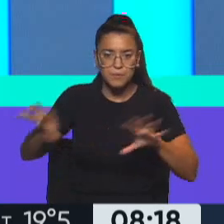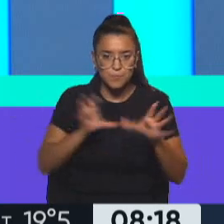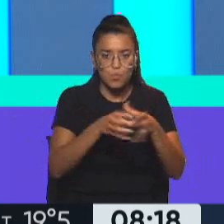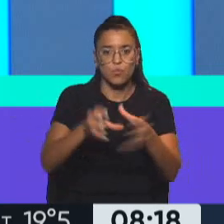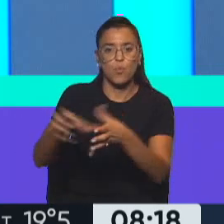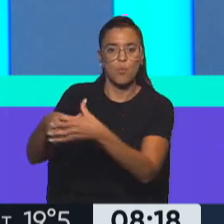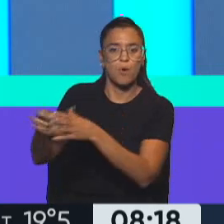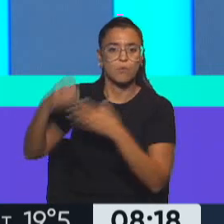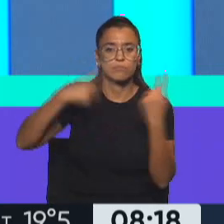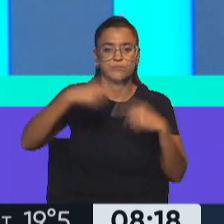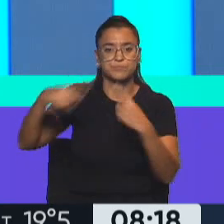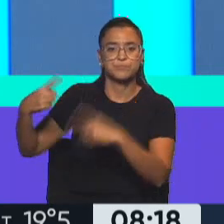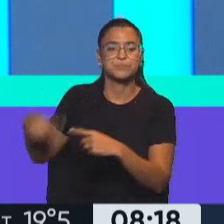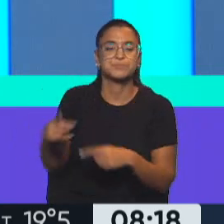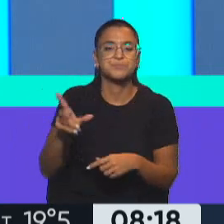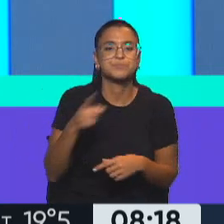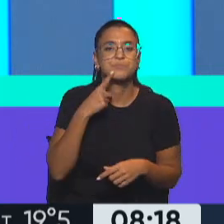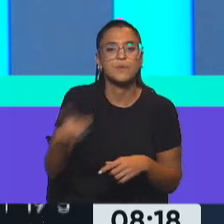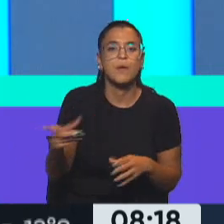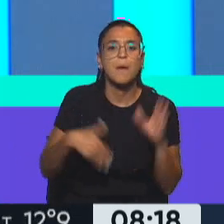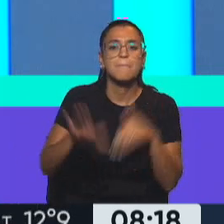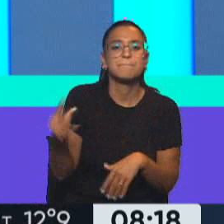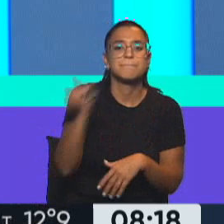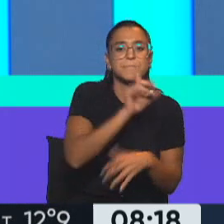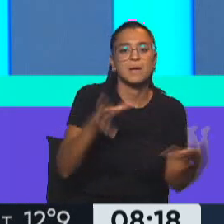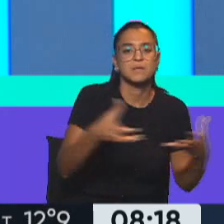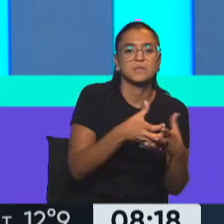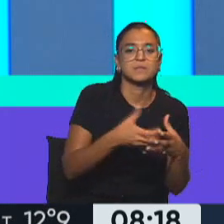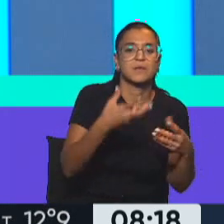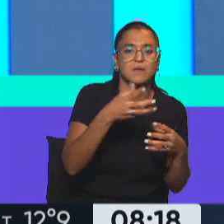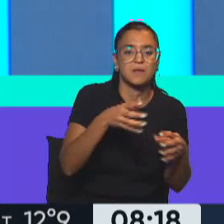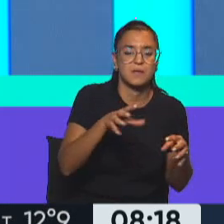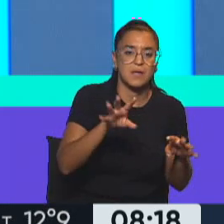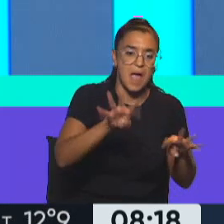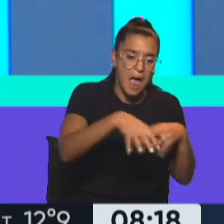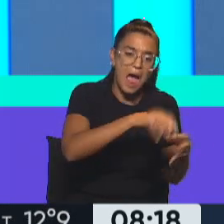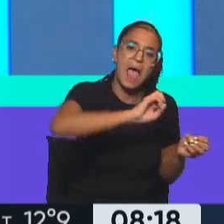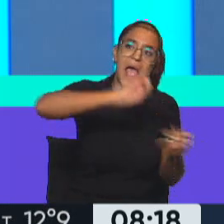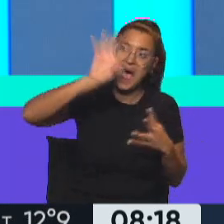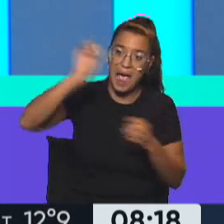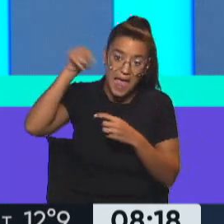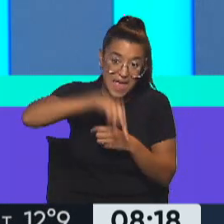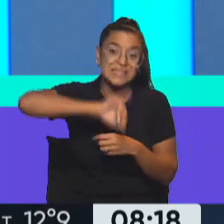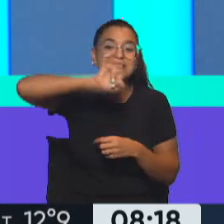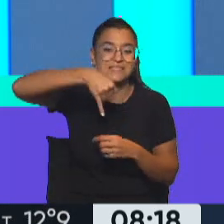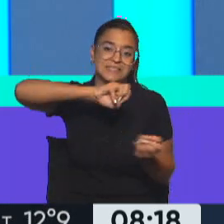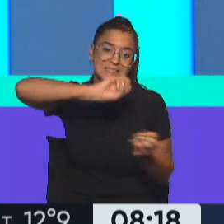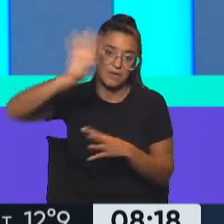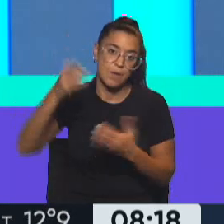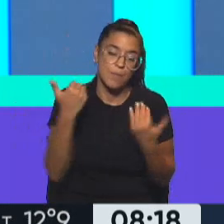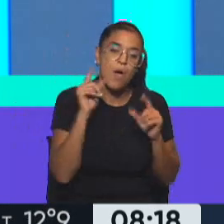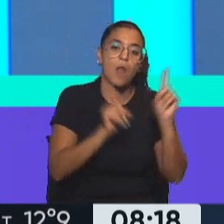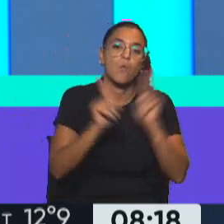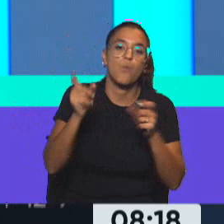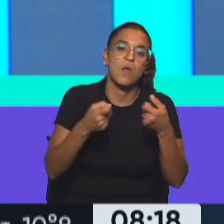hay bastante dispersión. El que está más concentrado es el sector agroexportador, el que exporta directamente. Bueno, ahí sí podemos hablar de